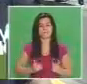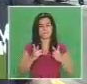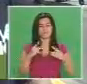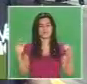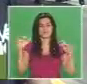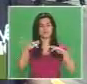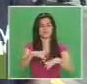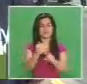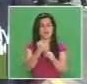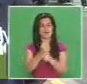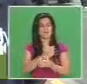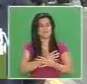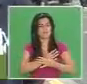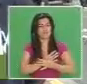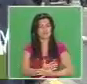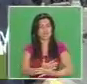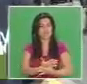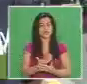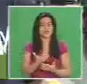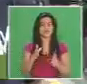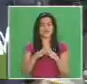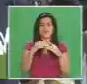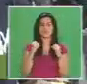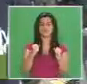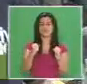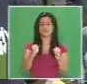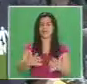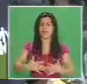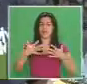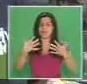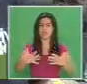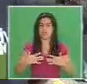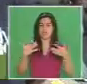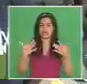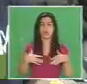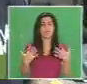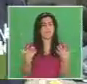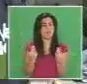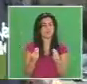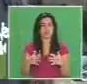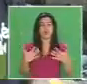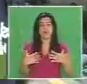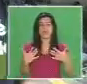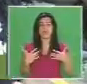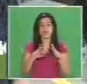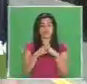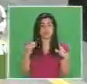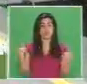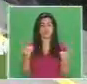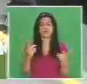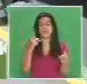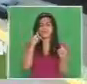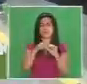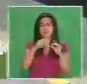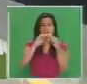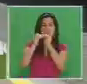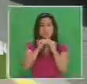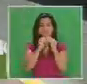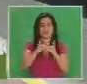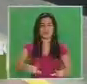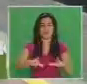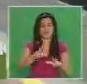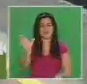trabajar voluntariamente, con energía, con alegría y mira, con muchas ganas de recuperar la Caracas donde hacen